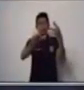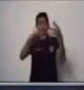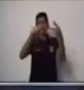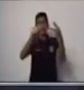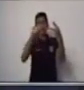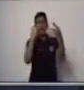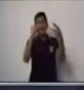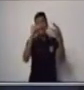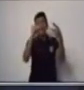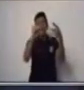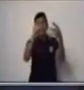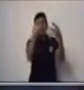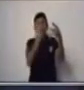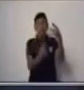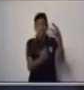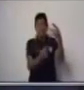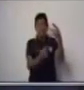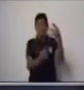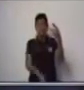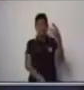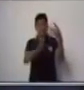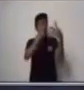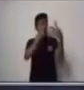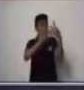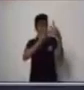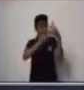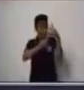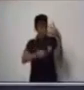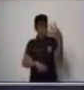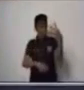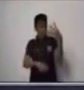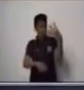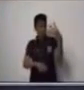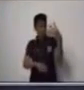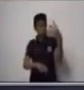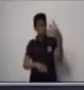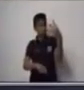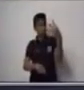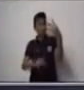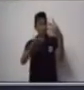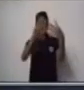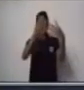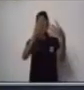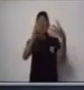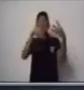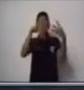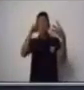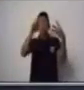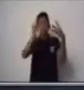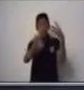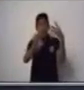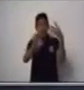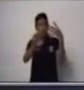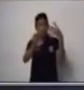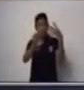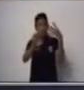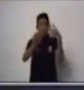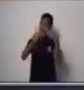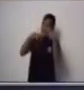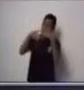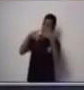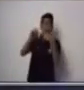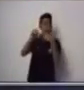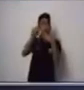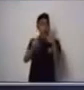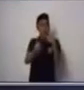caídas. Muy bien. Tercer palabra. Cumple años.